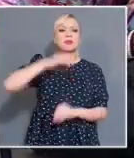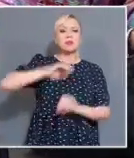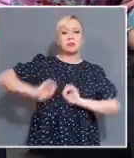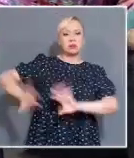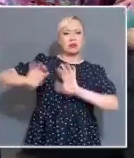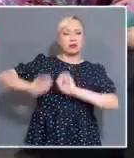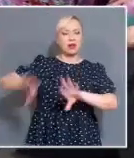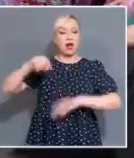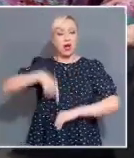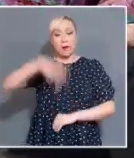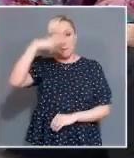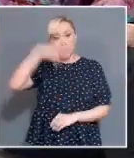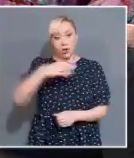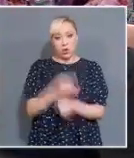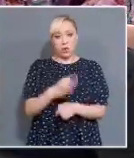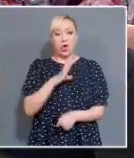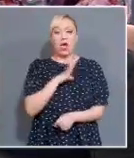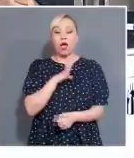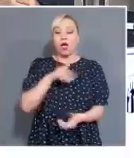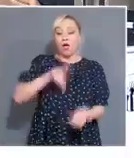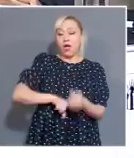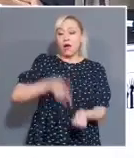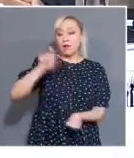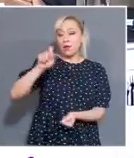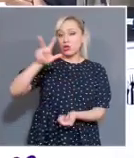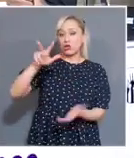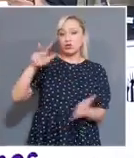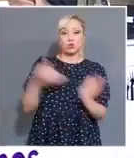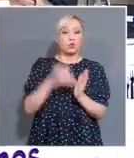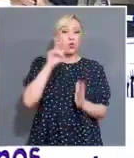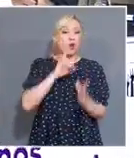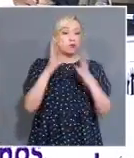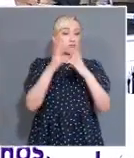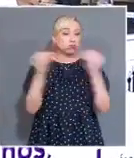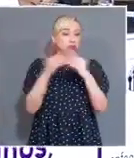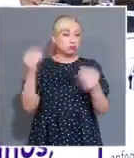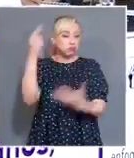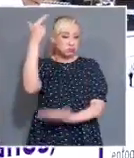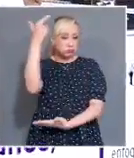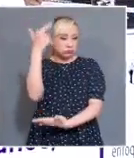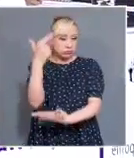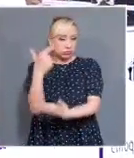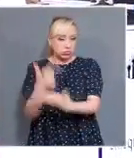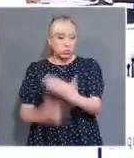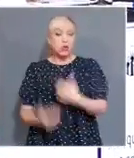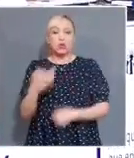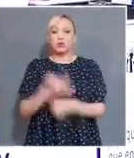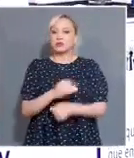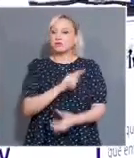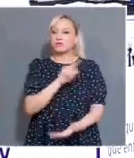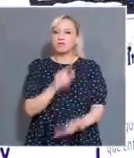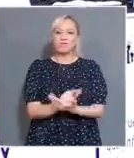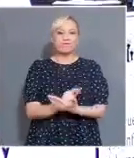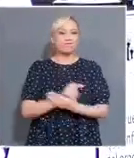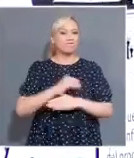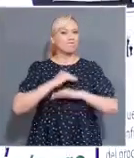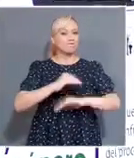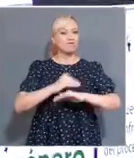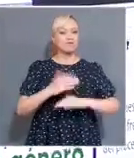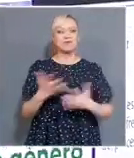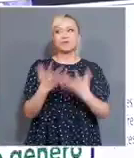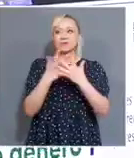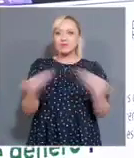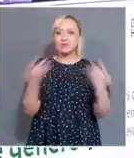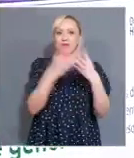más de 28 mil mujeres desaparecidas. Subrayó que hay un marco jurídico limitado para hacer frente a la desaparición de mujeres cometida